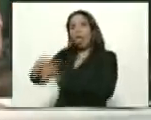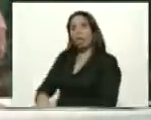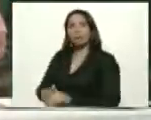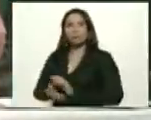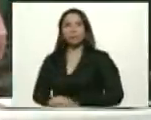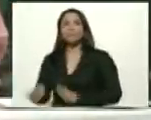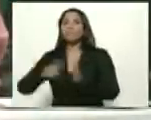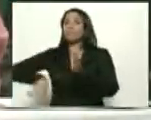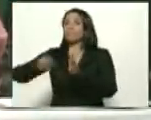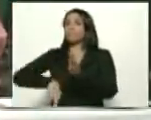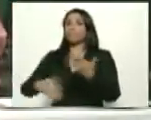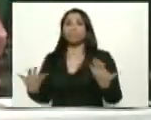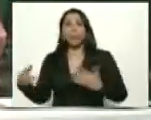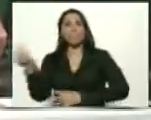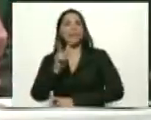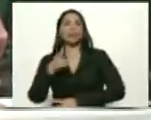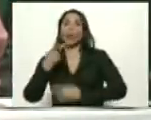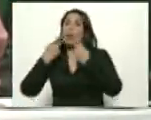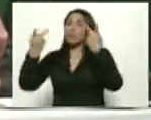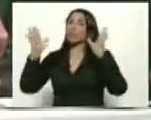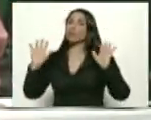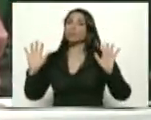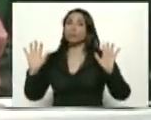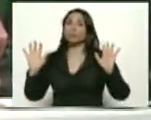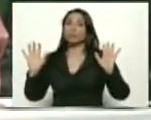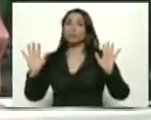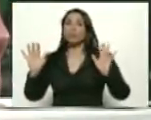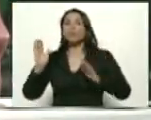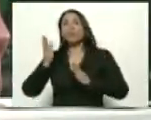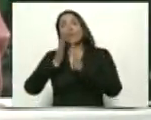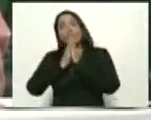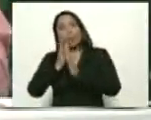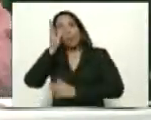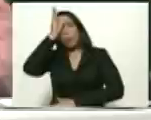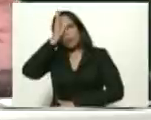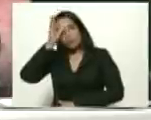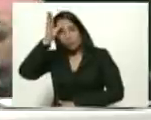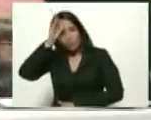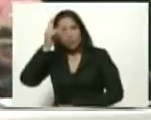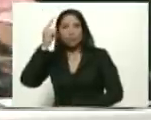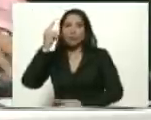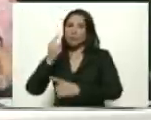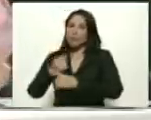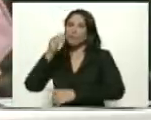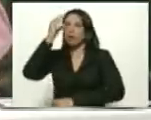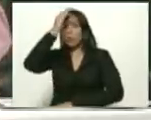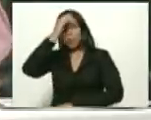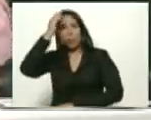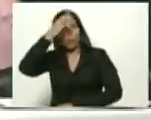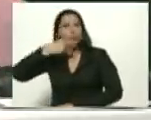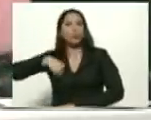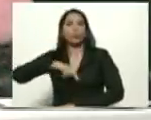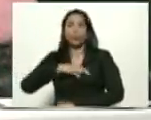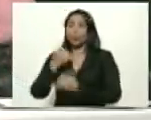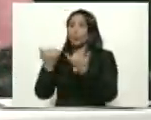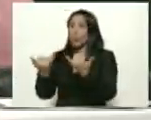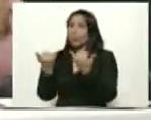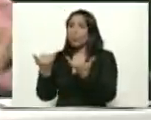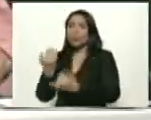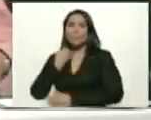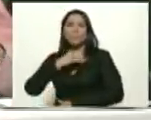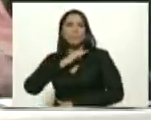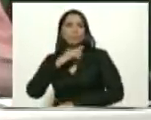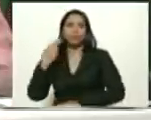a repetirlo. Desde Venezuela lo digo. Conciencia, conciencia. Estamos ante una pandemia